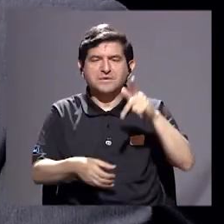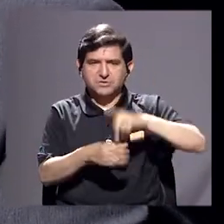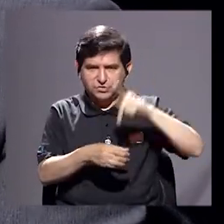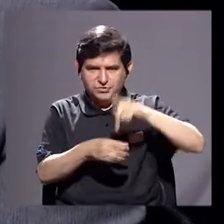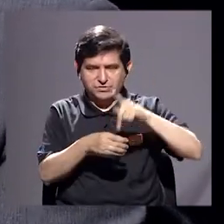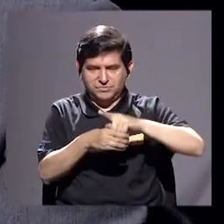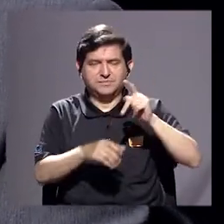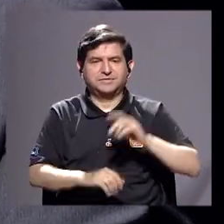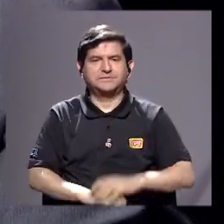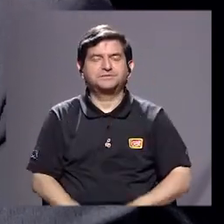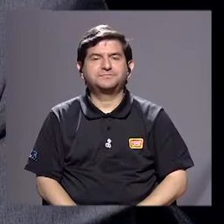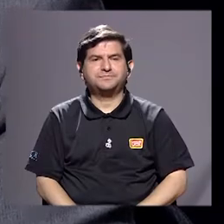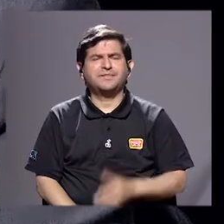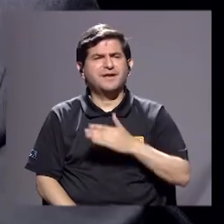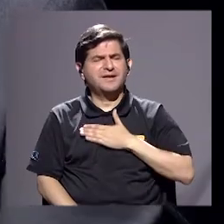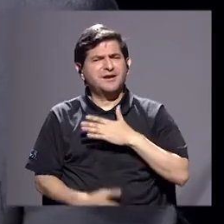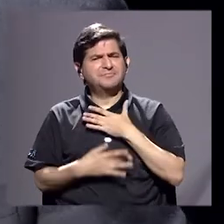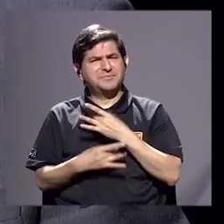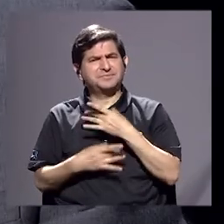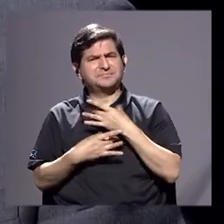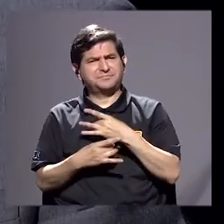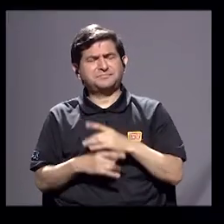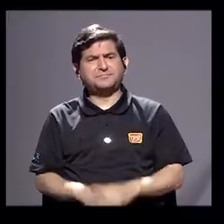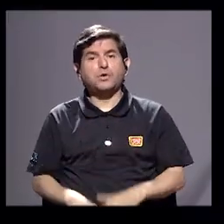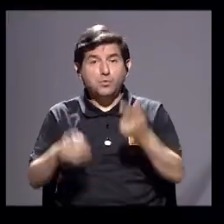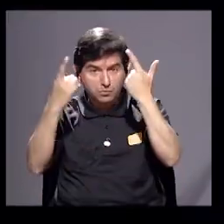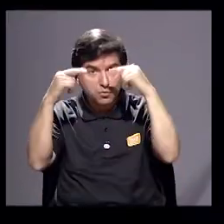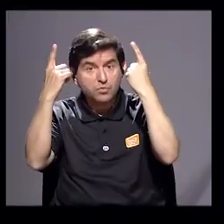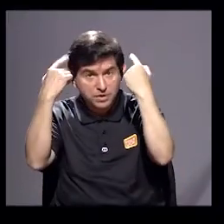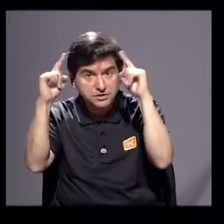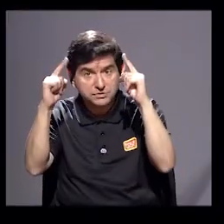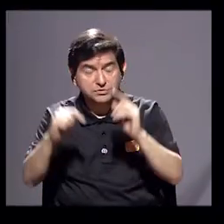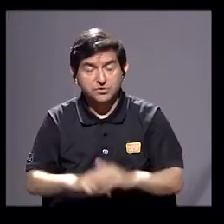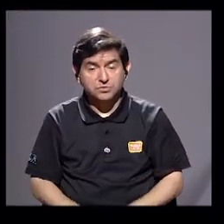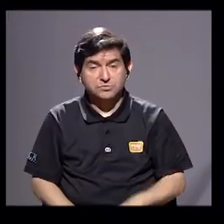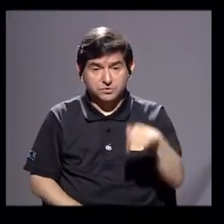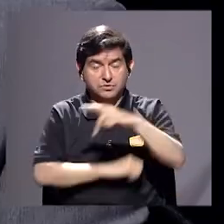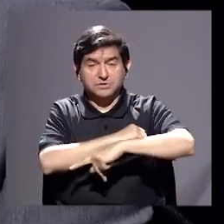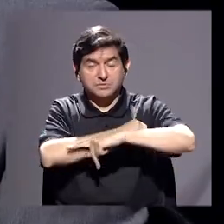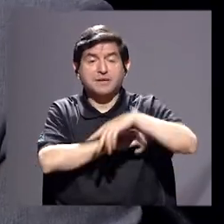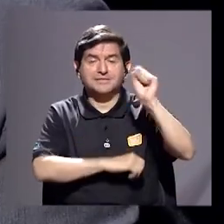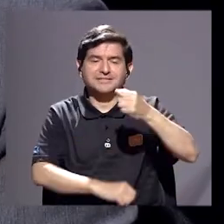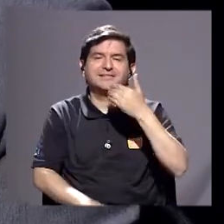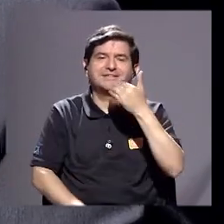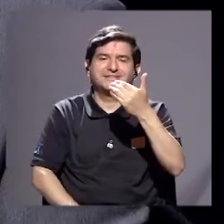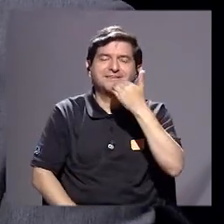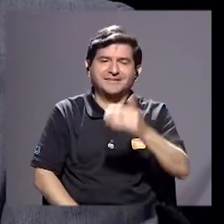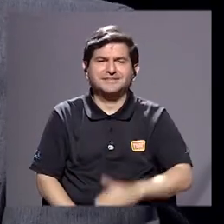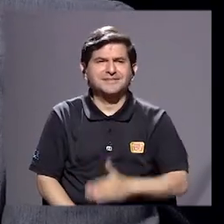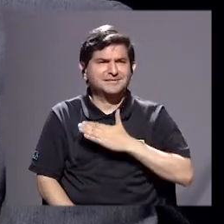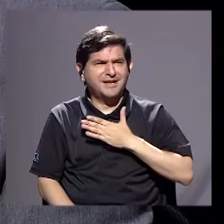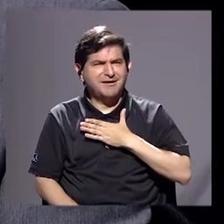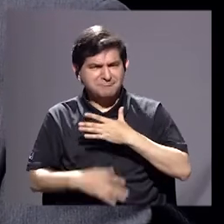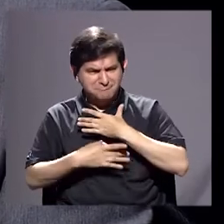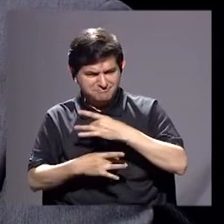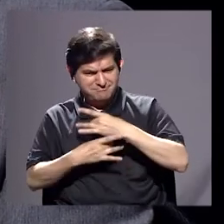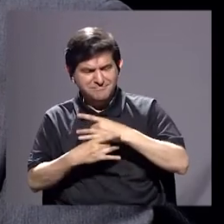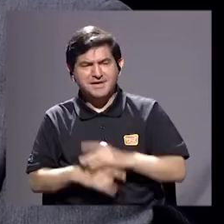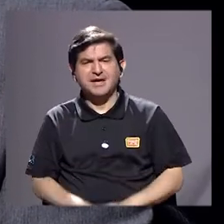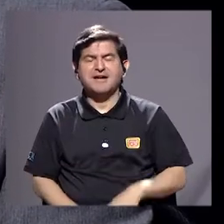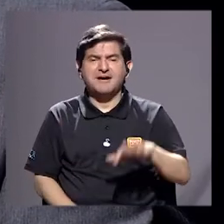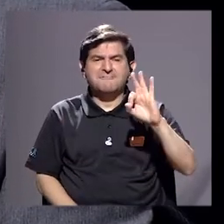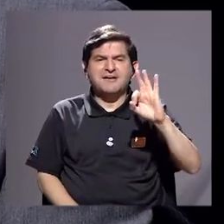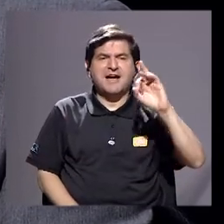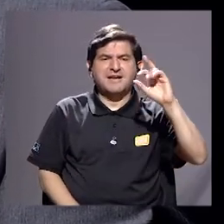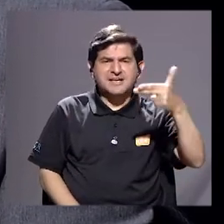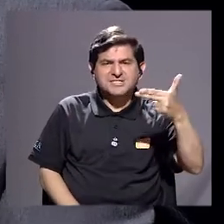participar en el simulacro y a mí me llamó muchísimo la atención su elección pero en todo caso en el país sí muchas gracias a mí me llamó muchísimo la atención porque don